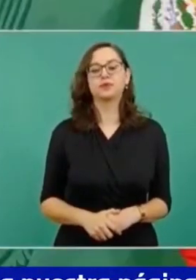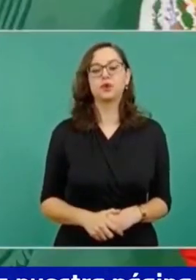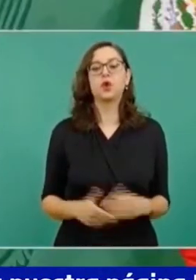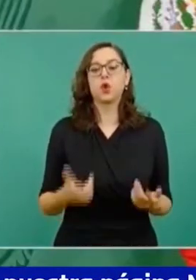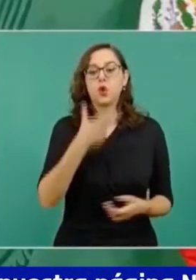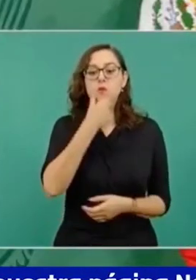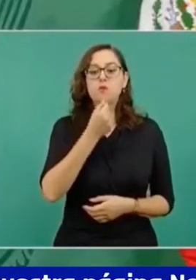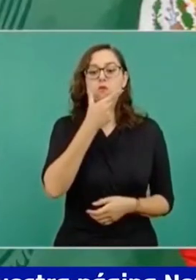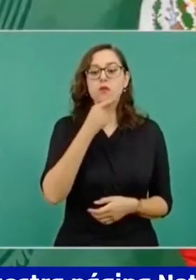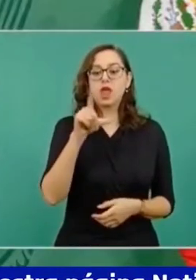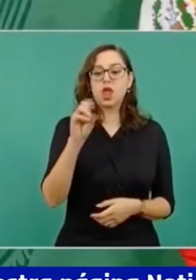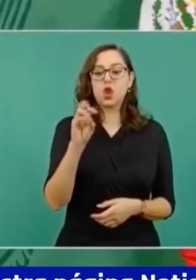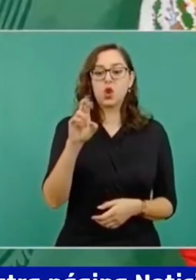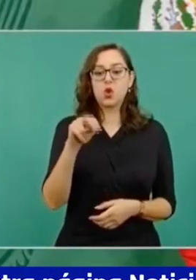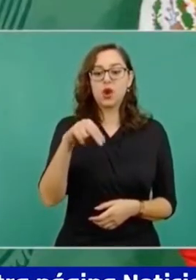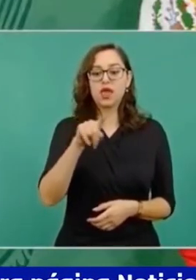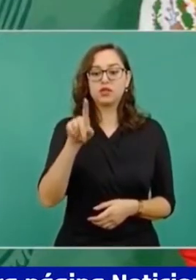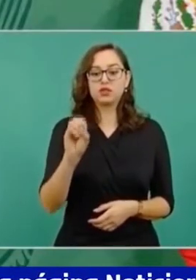Lorenzo Córdoba,